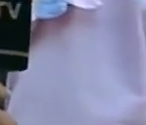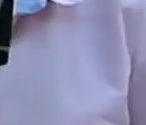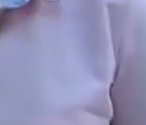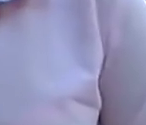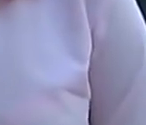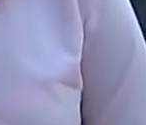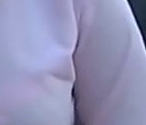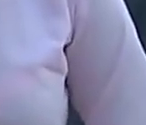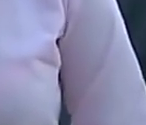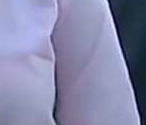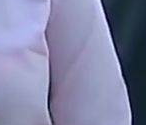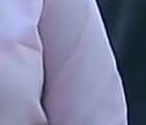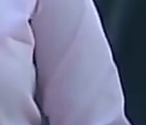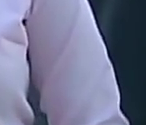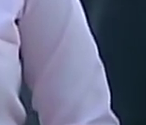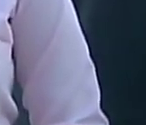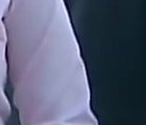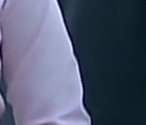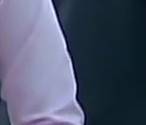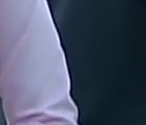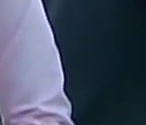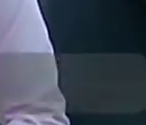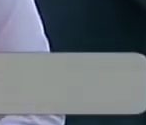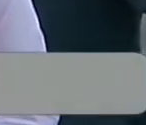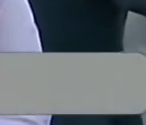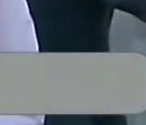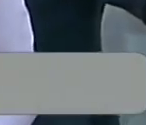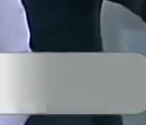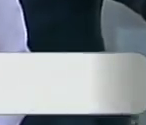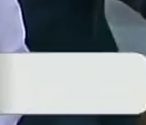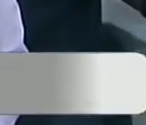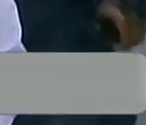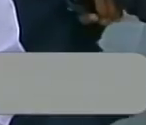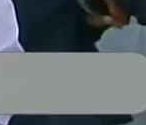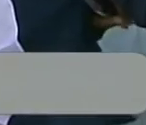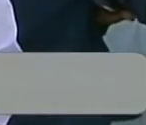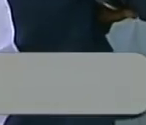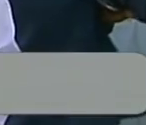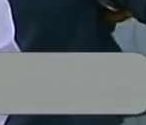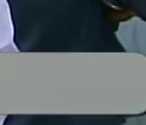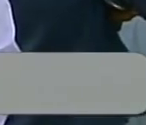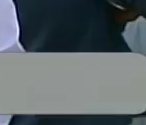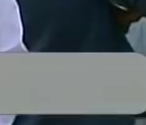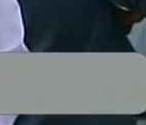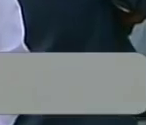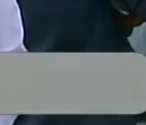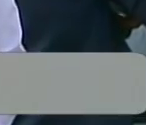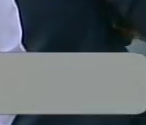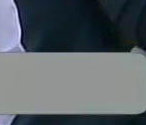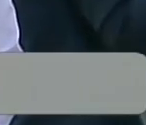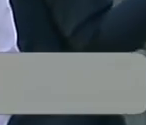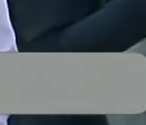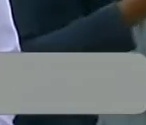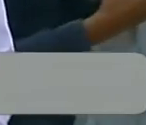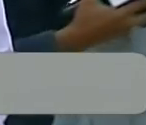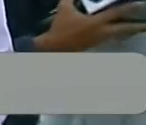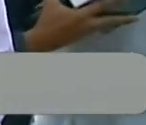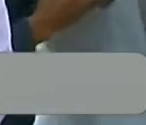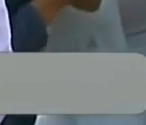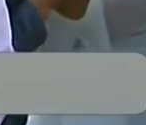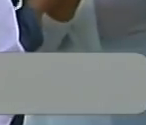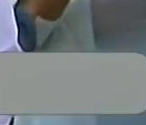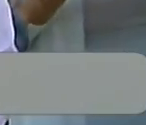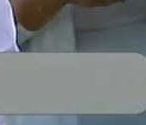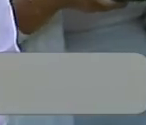constituyente Ricardo Sánchez en cuanto a este acuerdo que ha sido aprobado el día de hoy. Y nosotros con esta información